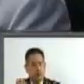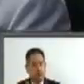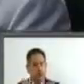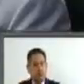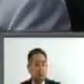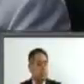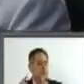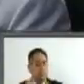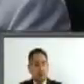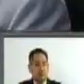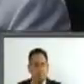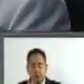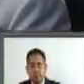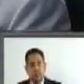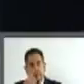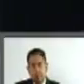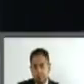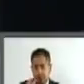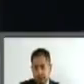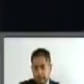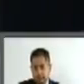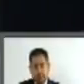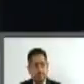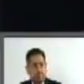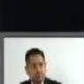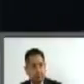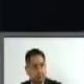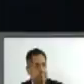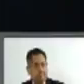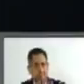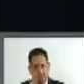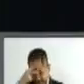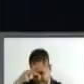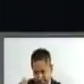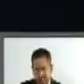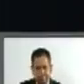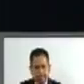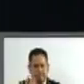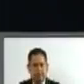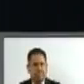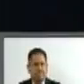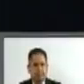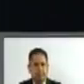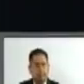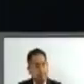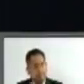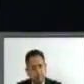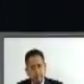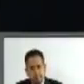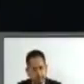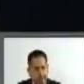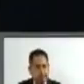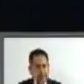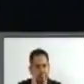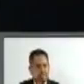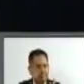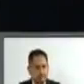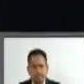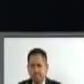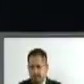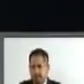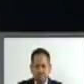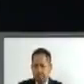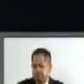casi la mitad de los televisores que Canadá importa son mexicanos, y que cada día crece más la participación en el mercado,